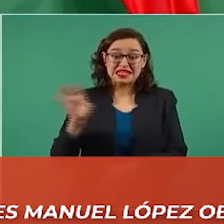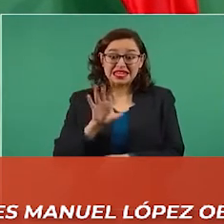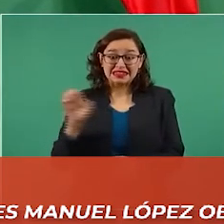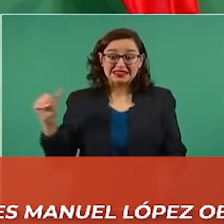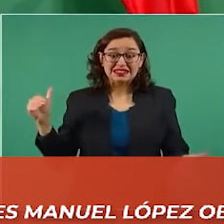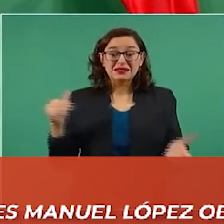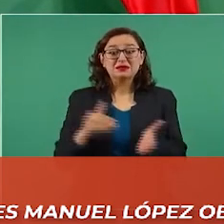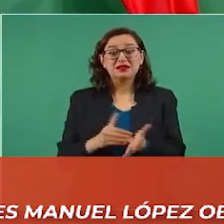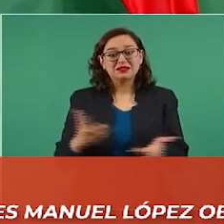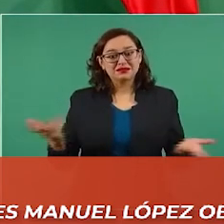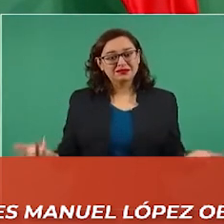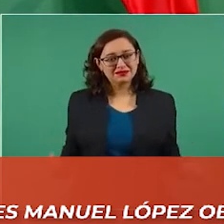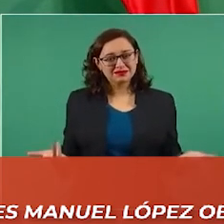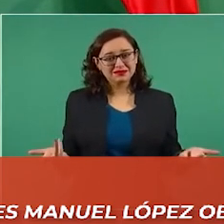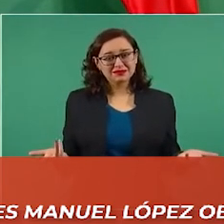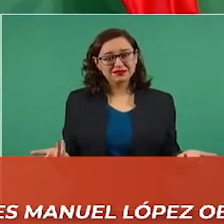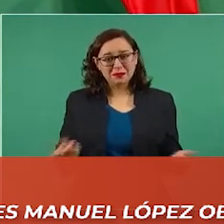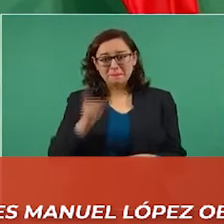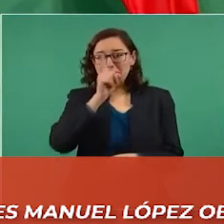Fíjense el daño,